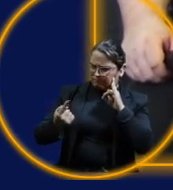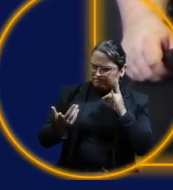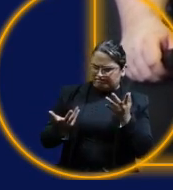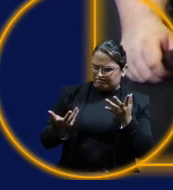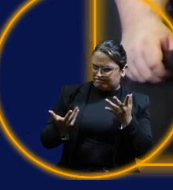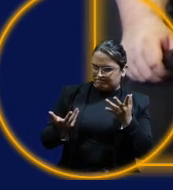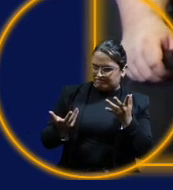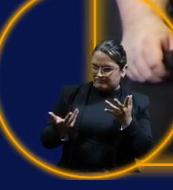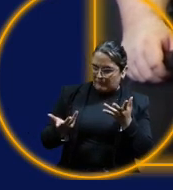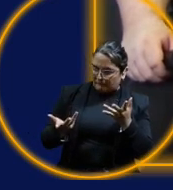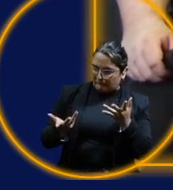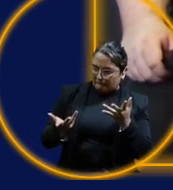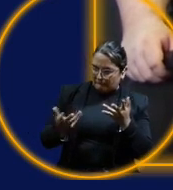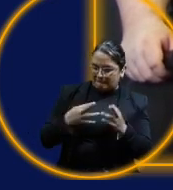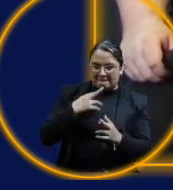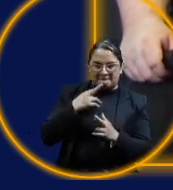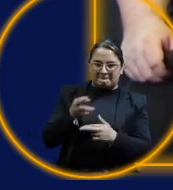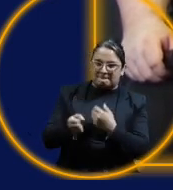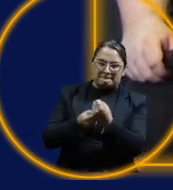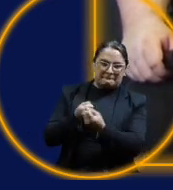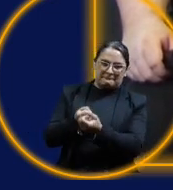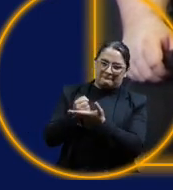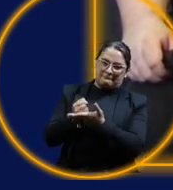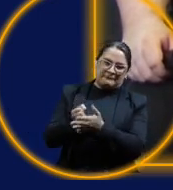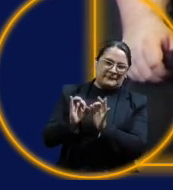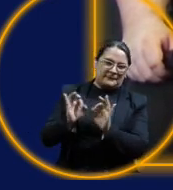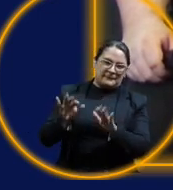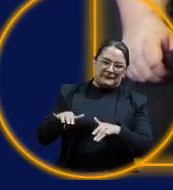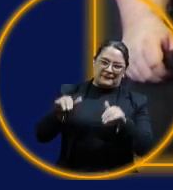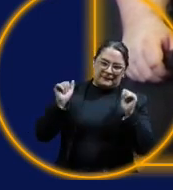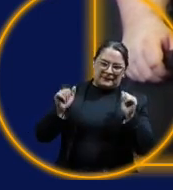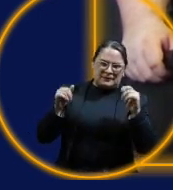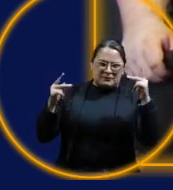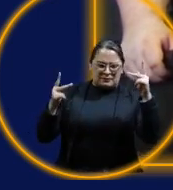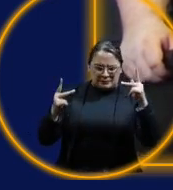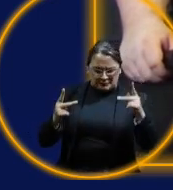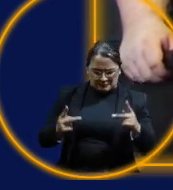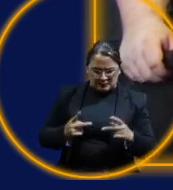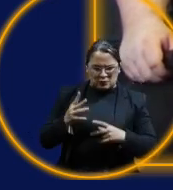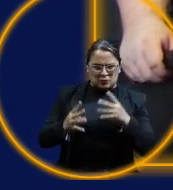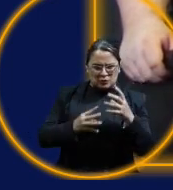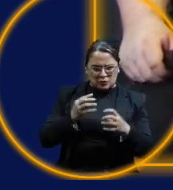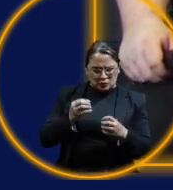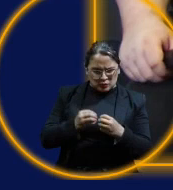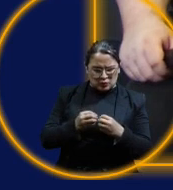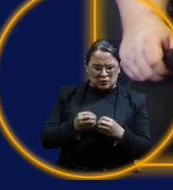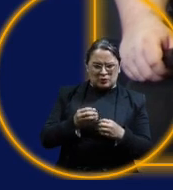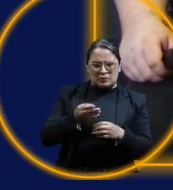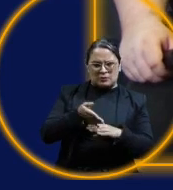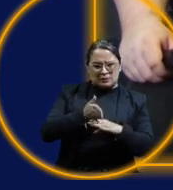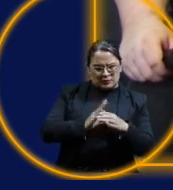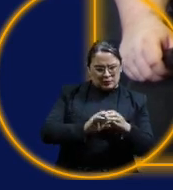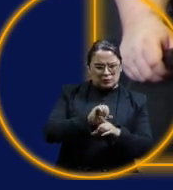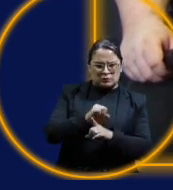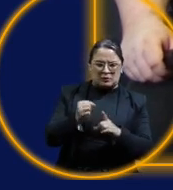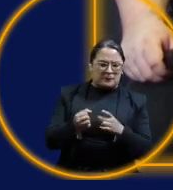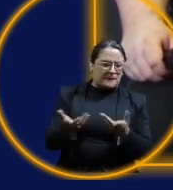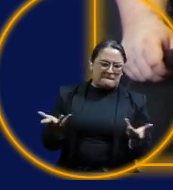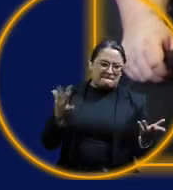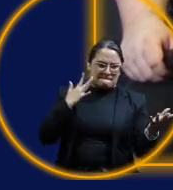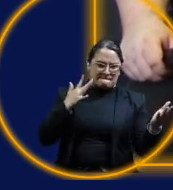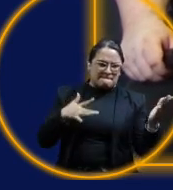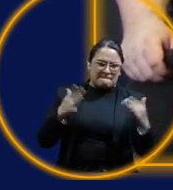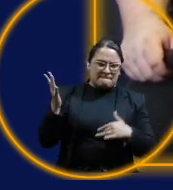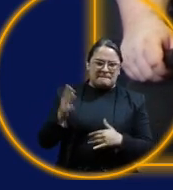tuvo respaldo no tenía el soporte de las algoritmos y todas las cosas que ella estaba haciendo en medios sociales no funcionaron